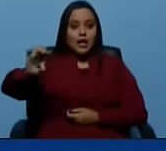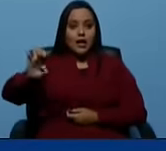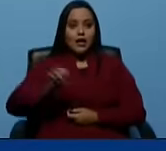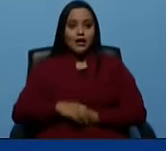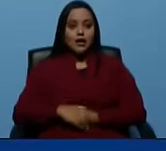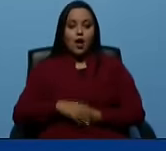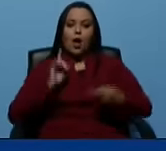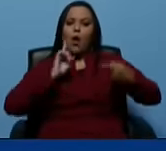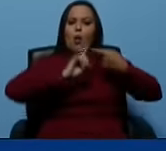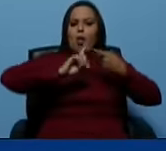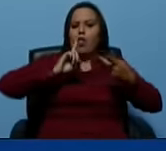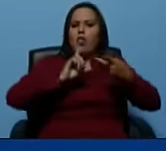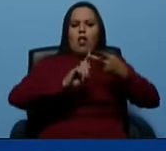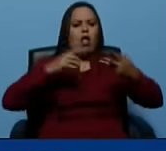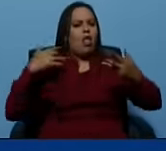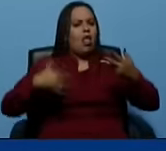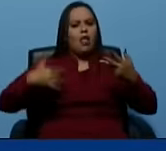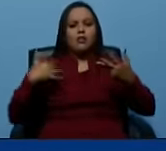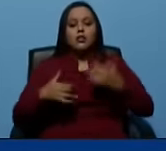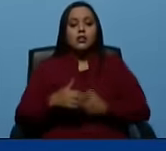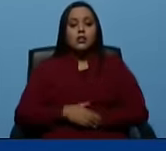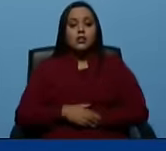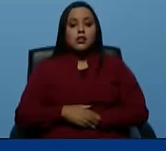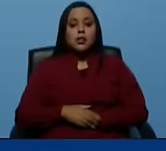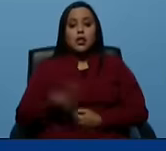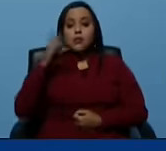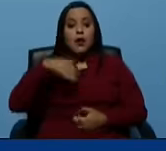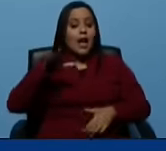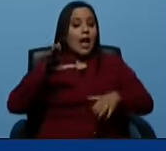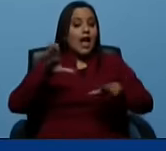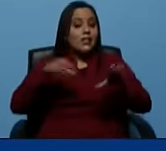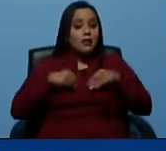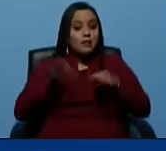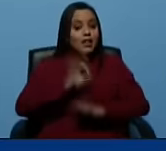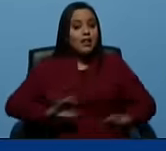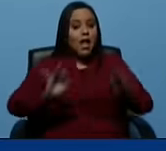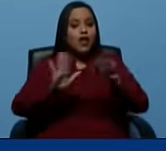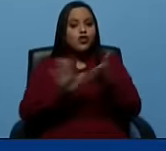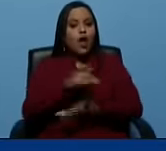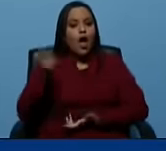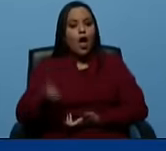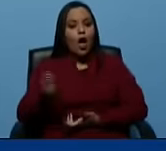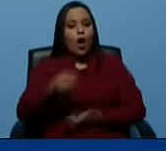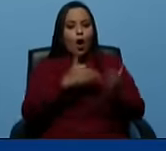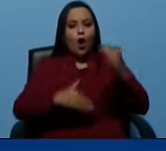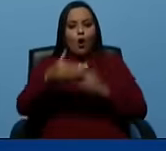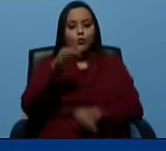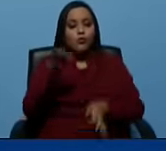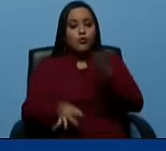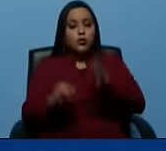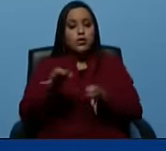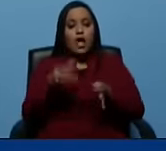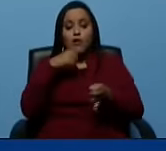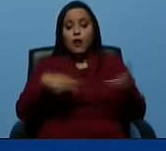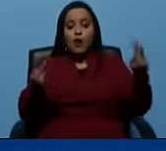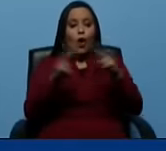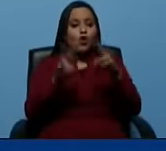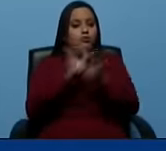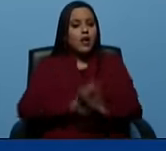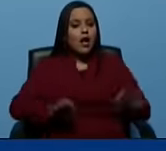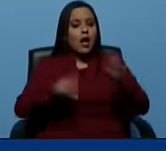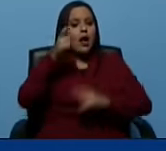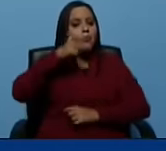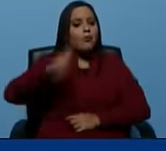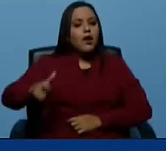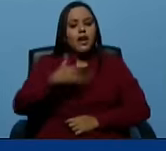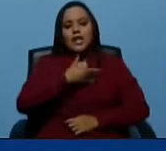una y otra vez, que desconoce al máximo tribunal de la República, que desconoce al pueblo y que